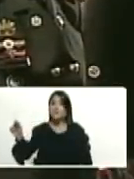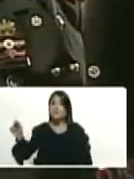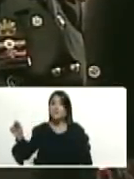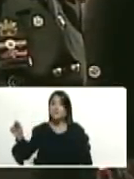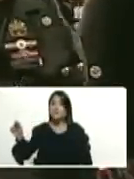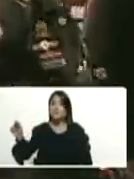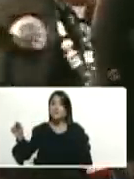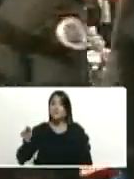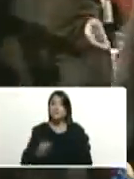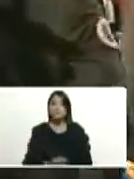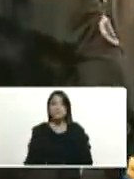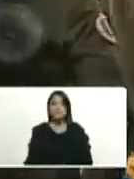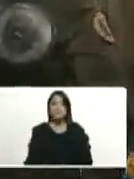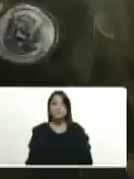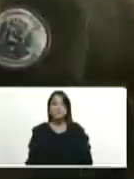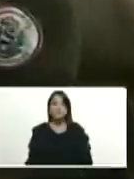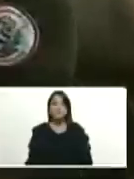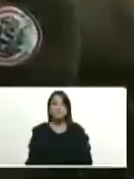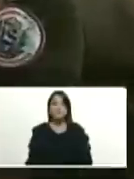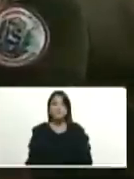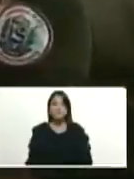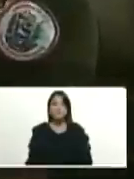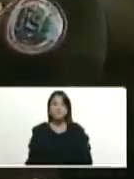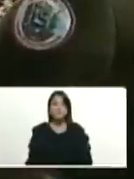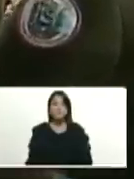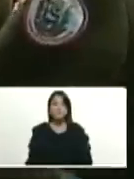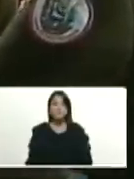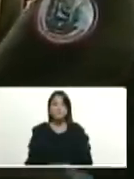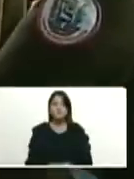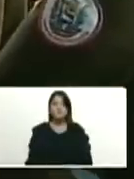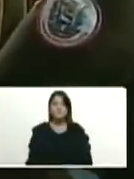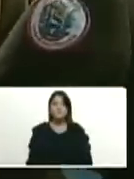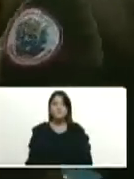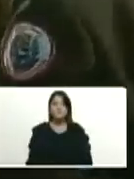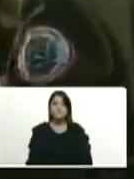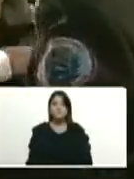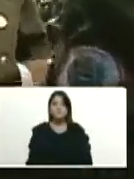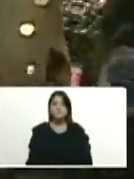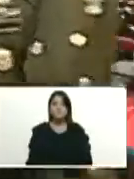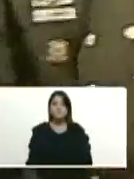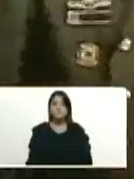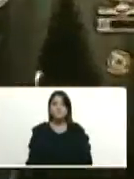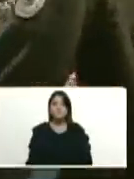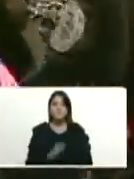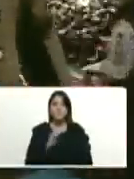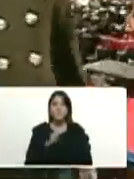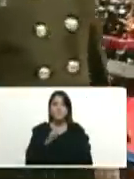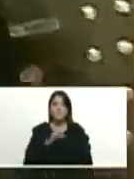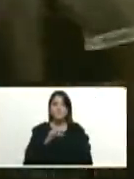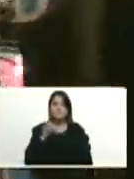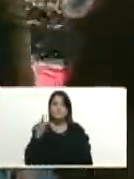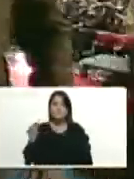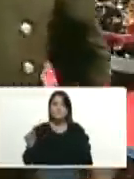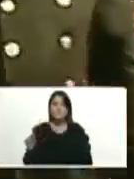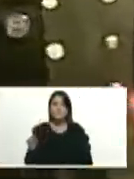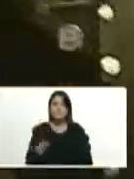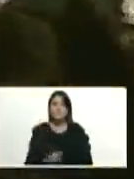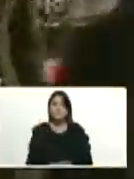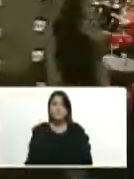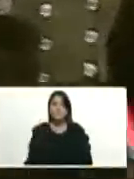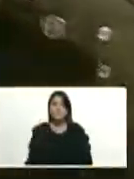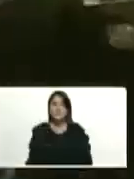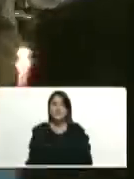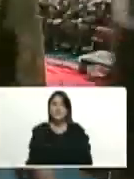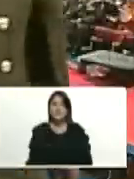izquierda! ¡De frente! ¡Mar! Destruyeron 26